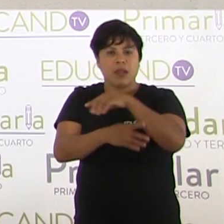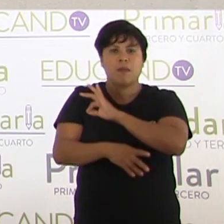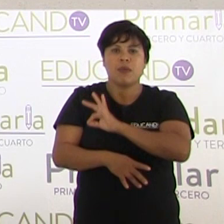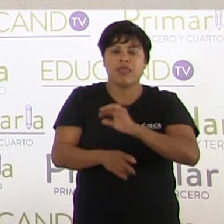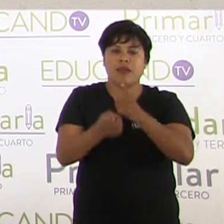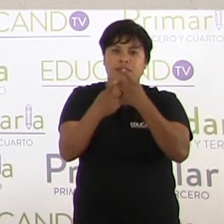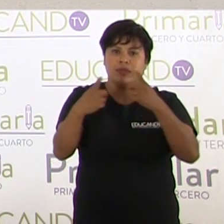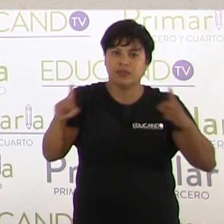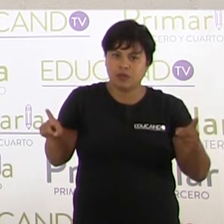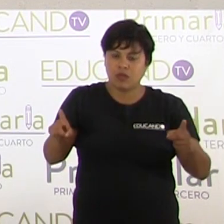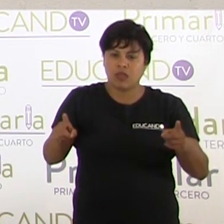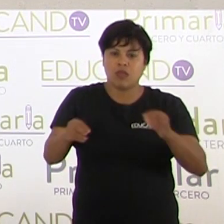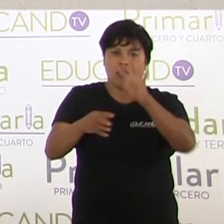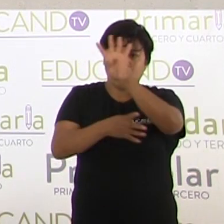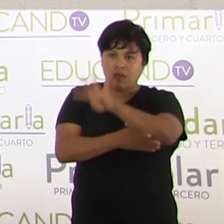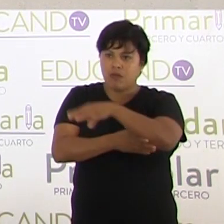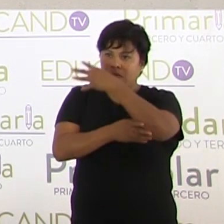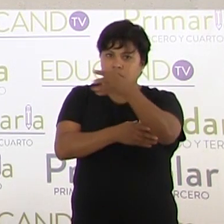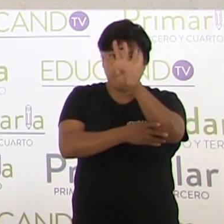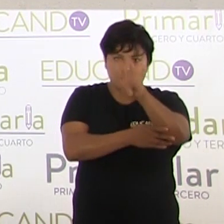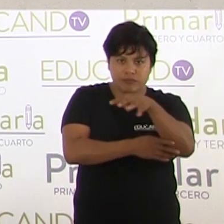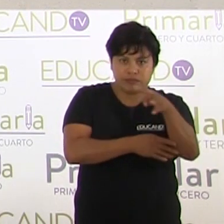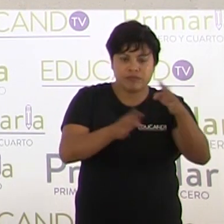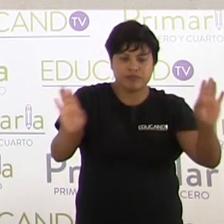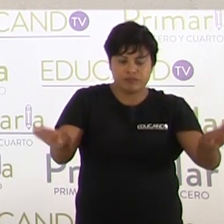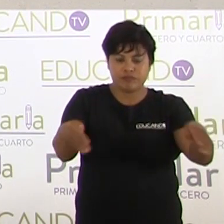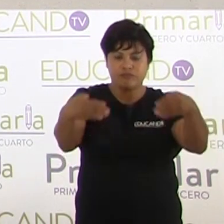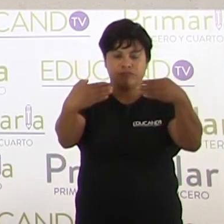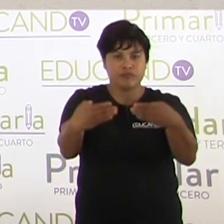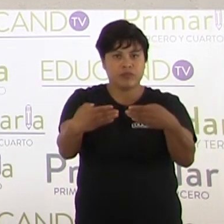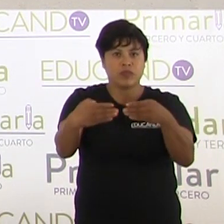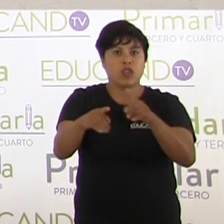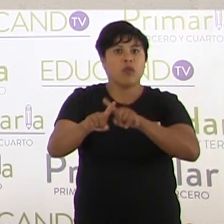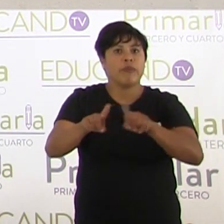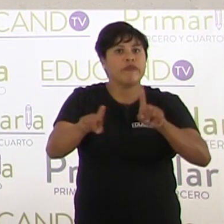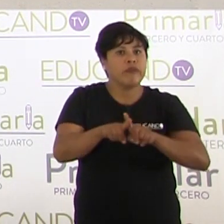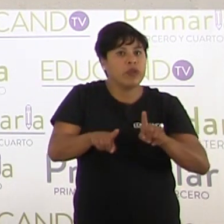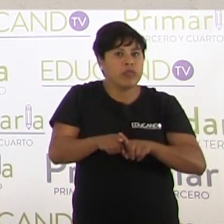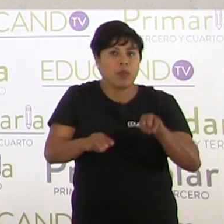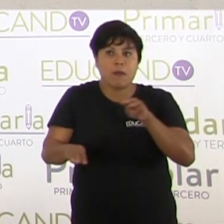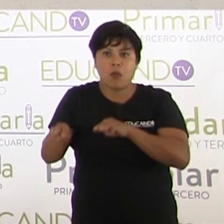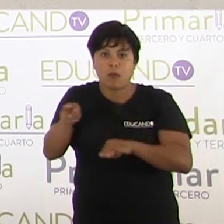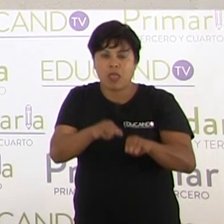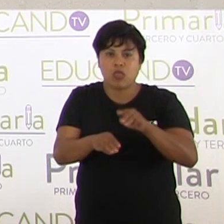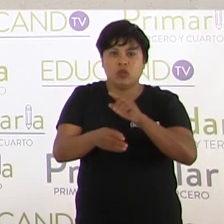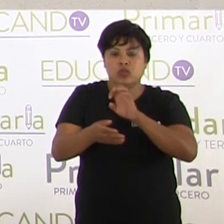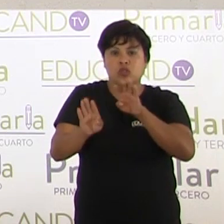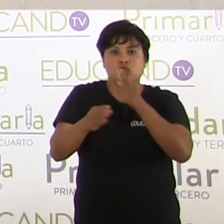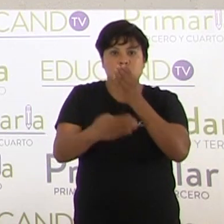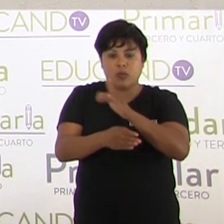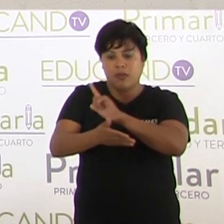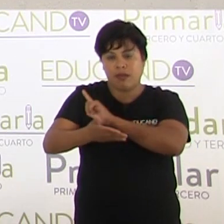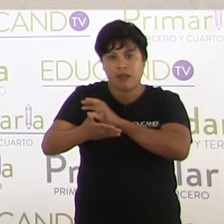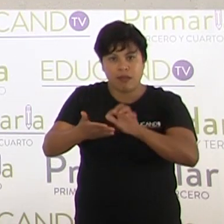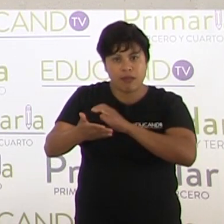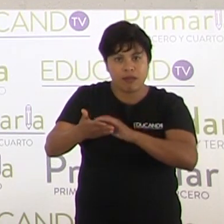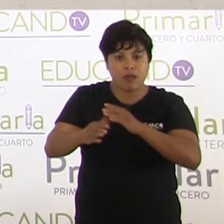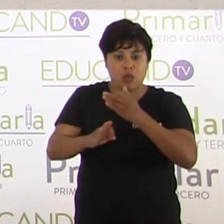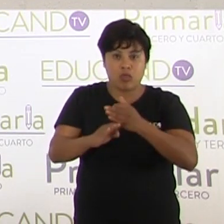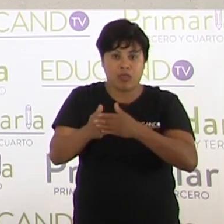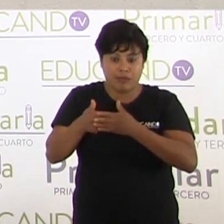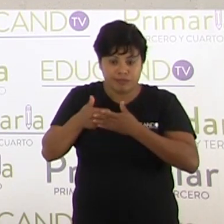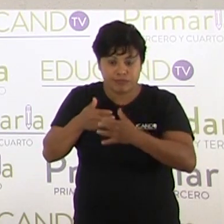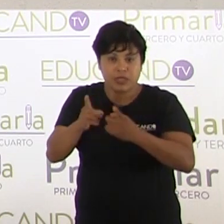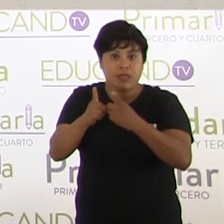desarrollar una tabla comparativa de los movimientos que hemos ido desarrollando,